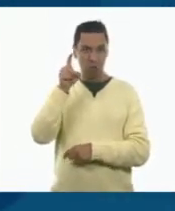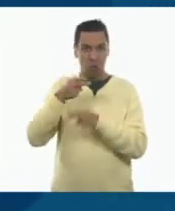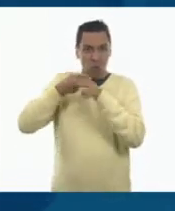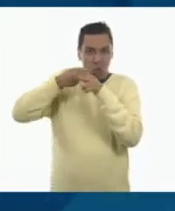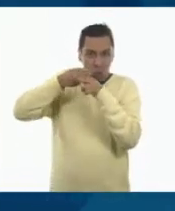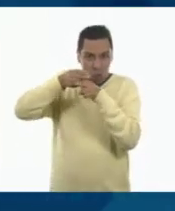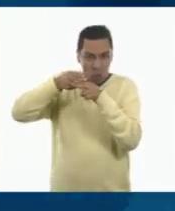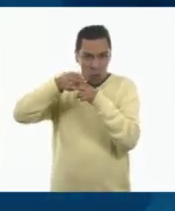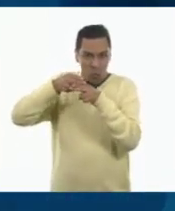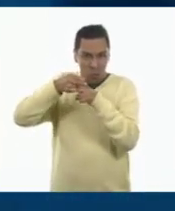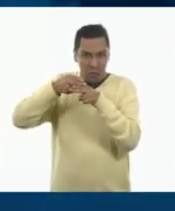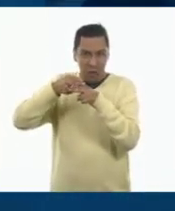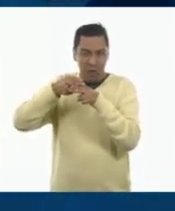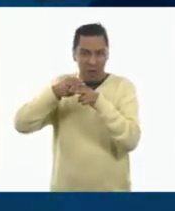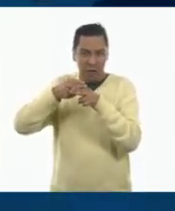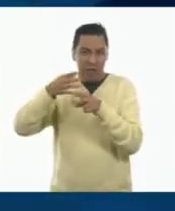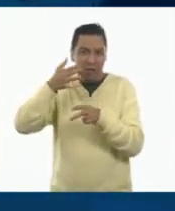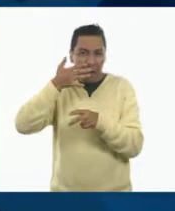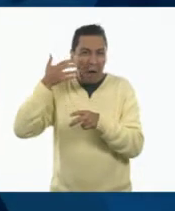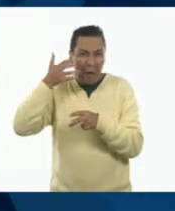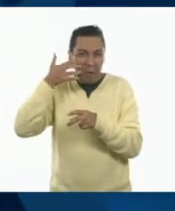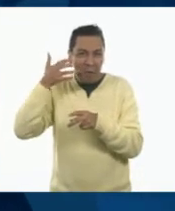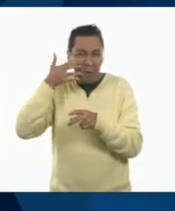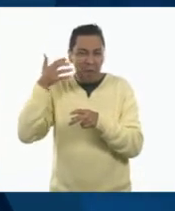cuchillo y un gato.